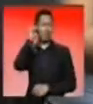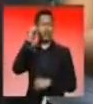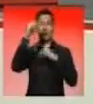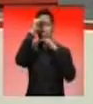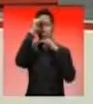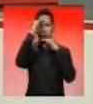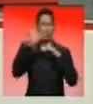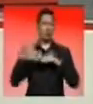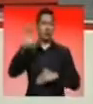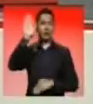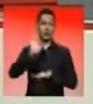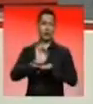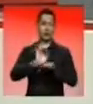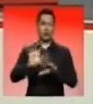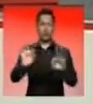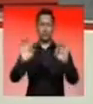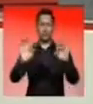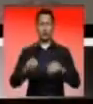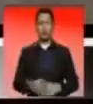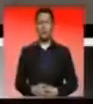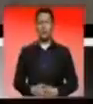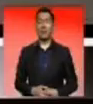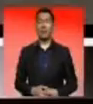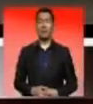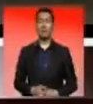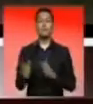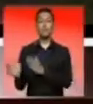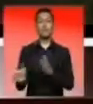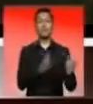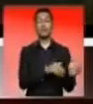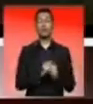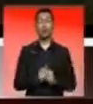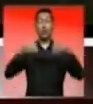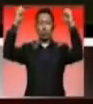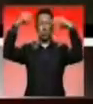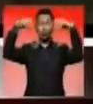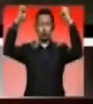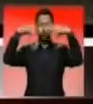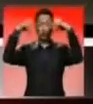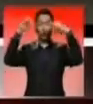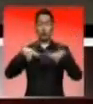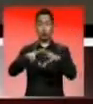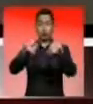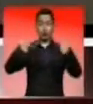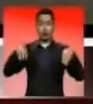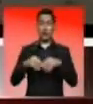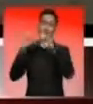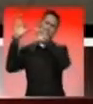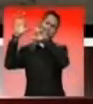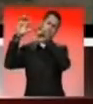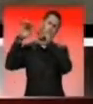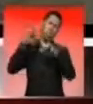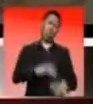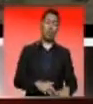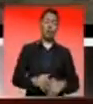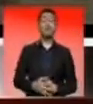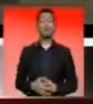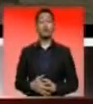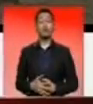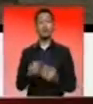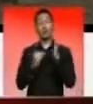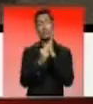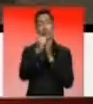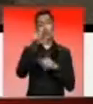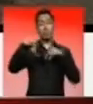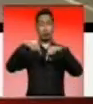país. Debido a las intensas lluvias, se registró un deslizamiento de tierra en la vía Cuenca-Molleturo-Naranjal. El Ministerio